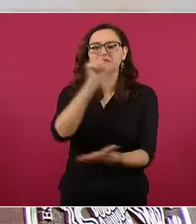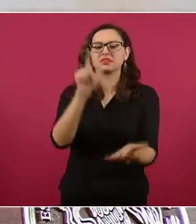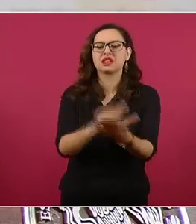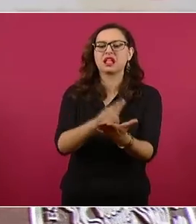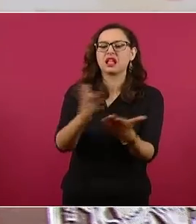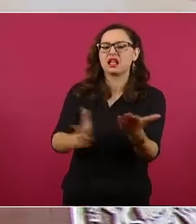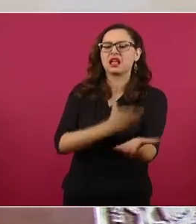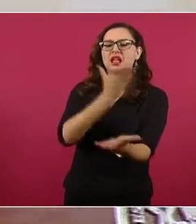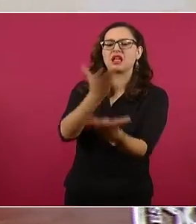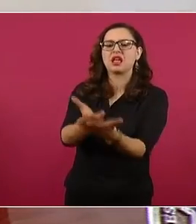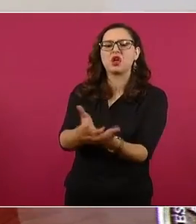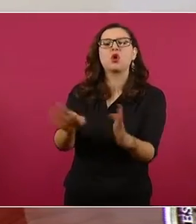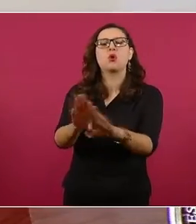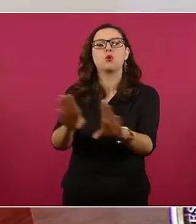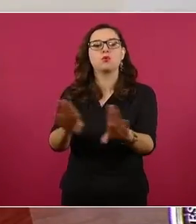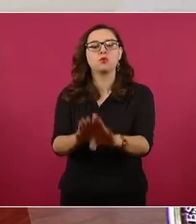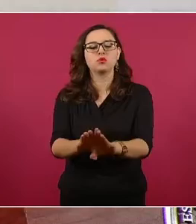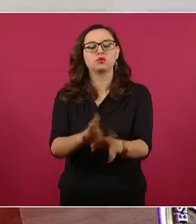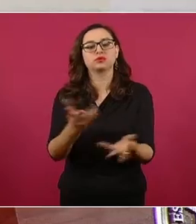despachos de abogados,